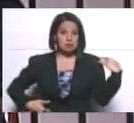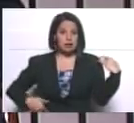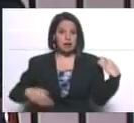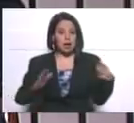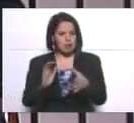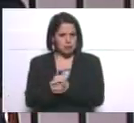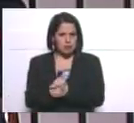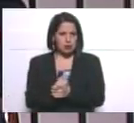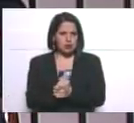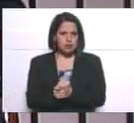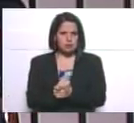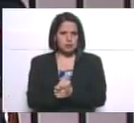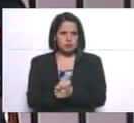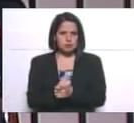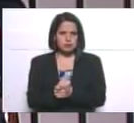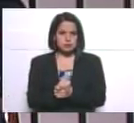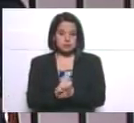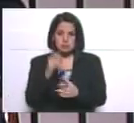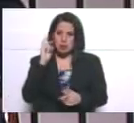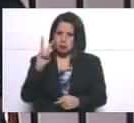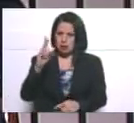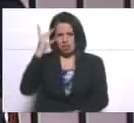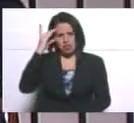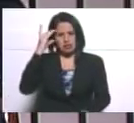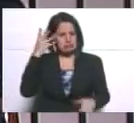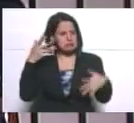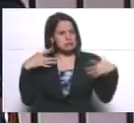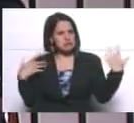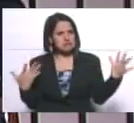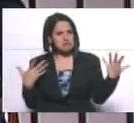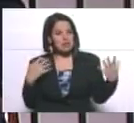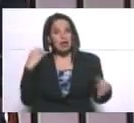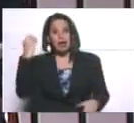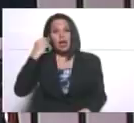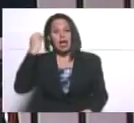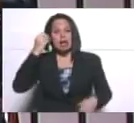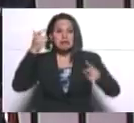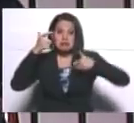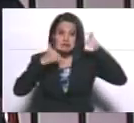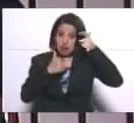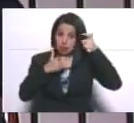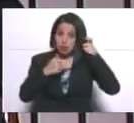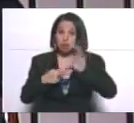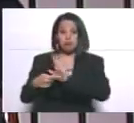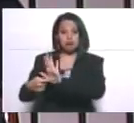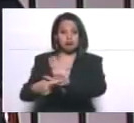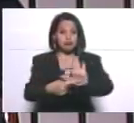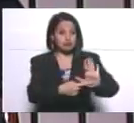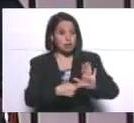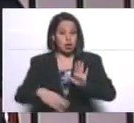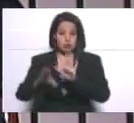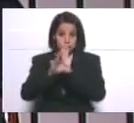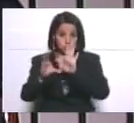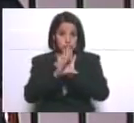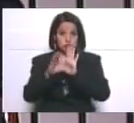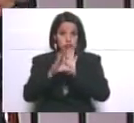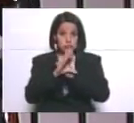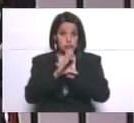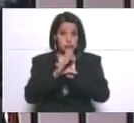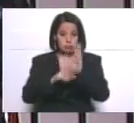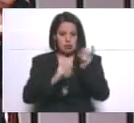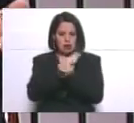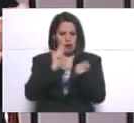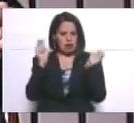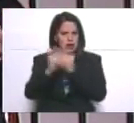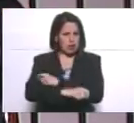amiga. Mira, Delcy, fíjate, Chávez presentando la reforma constitucional es como